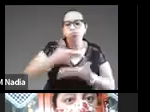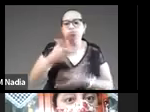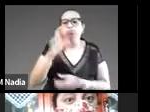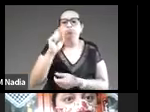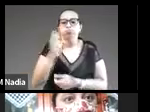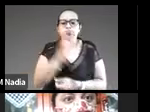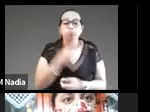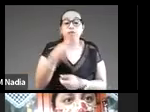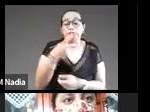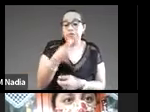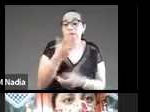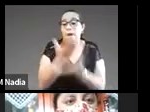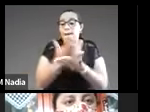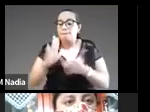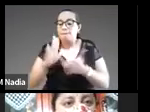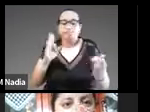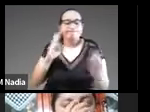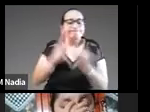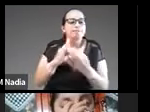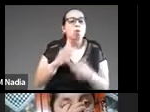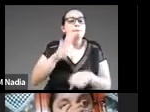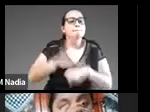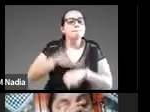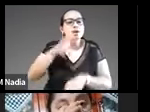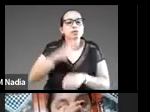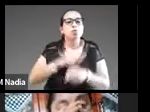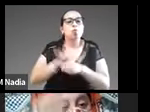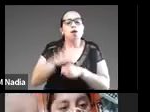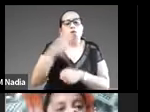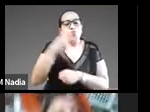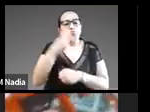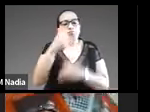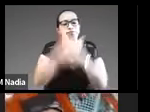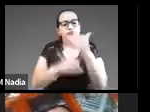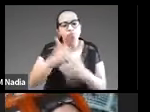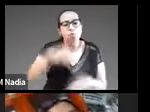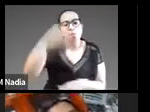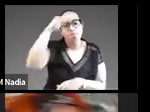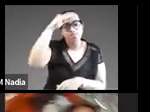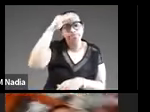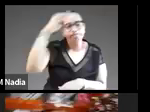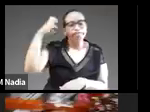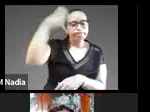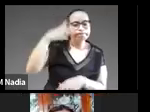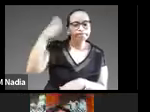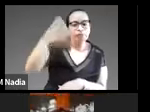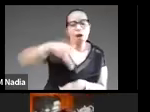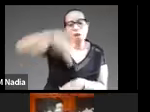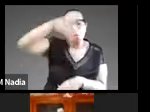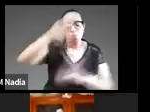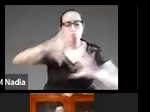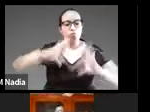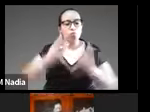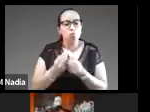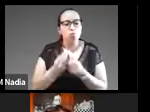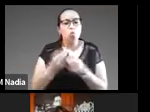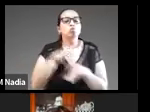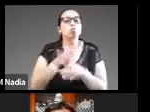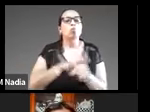que además nos acercan muchísimo a estos procesos de reflexión y aprendizaje colectivo sobre las